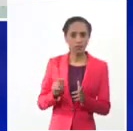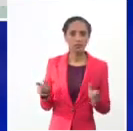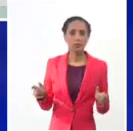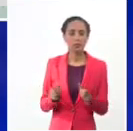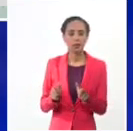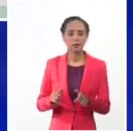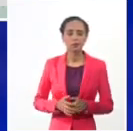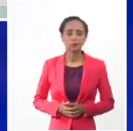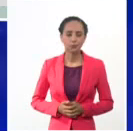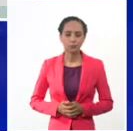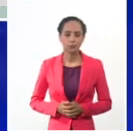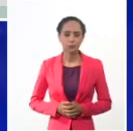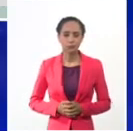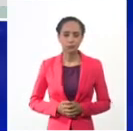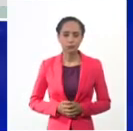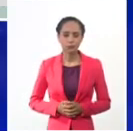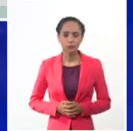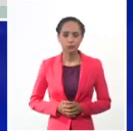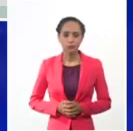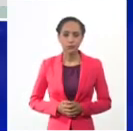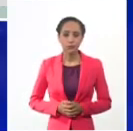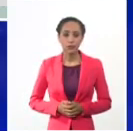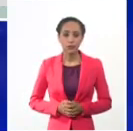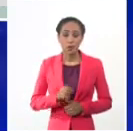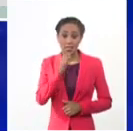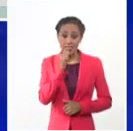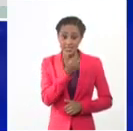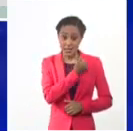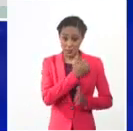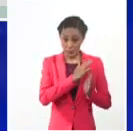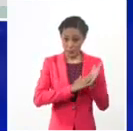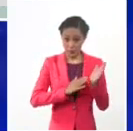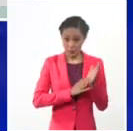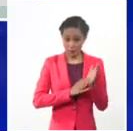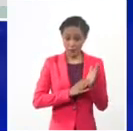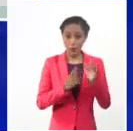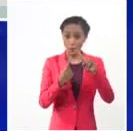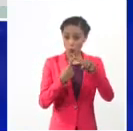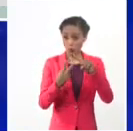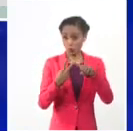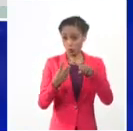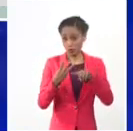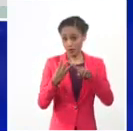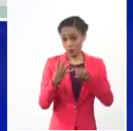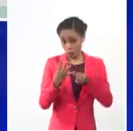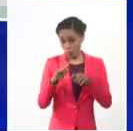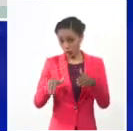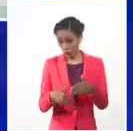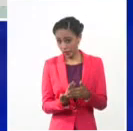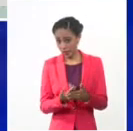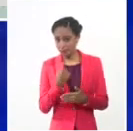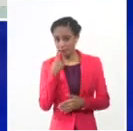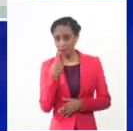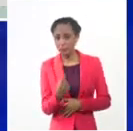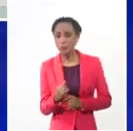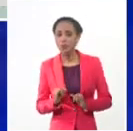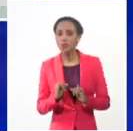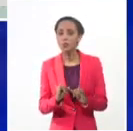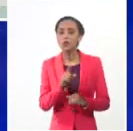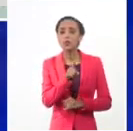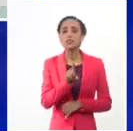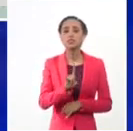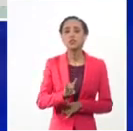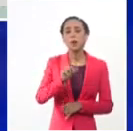en los primeros 4 días del mes de diciembre se reportaron 19 importados. Y cuando